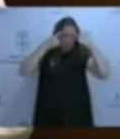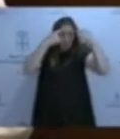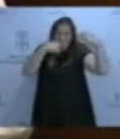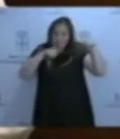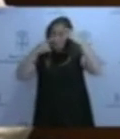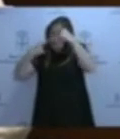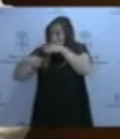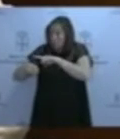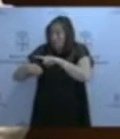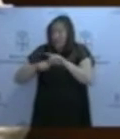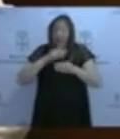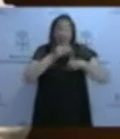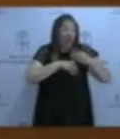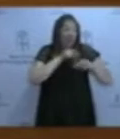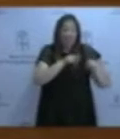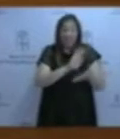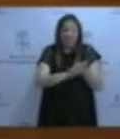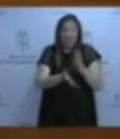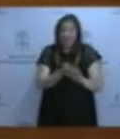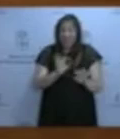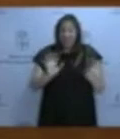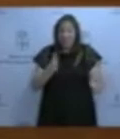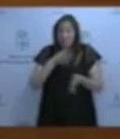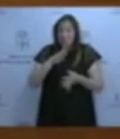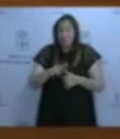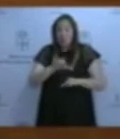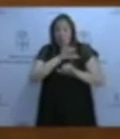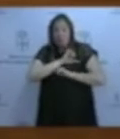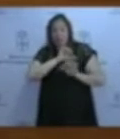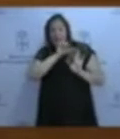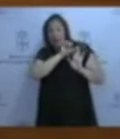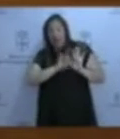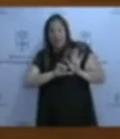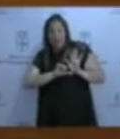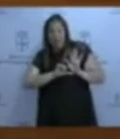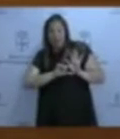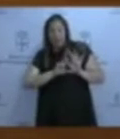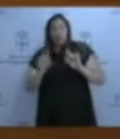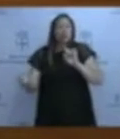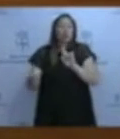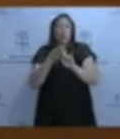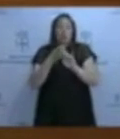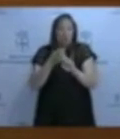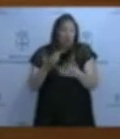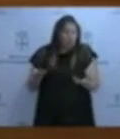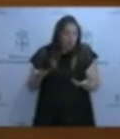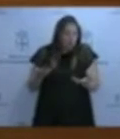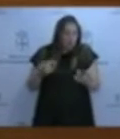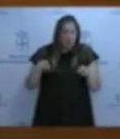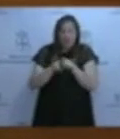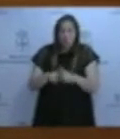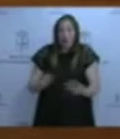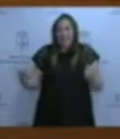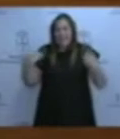hacer absolutamente nada. Porque para resolver el problema de la demora sanitaria, todo lo que no sea incidir o bien na carga de